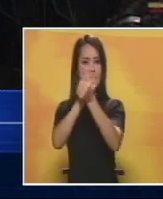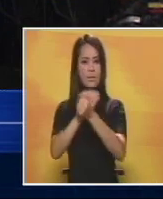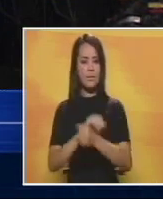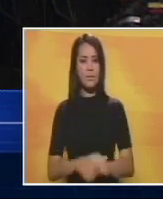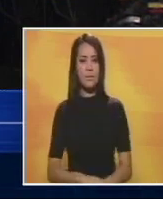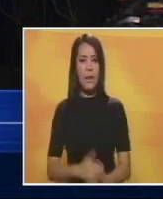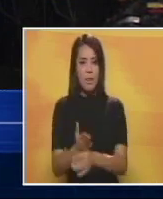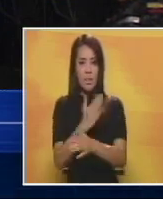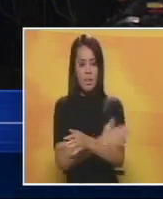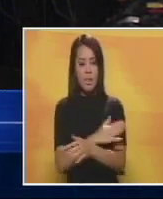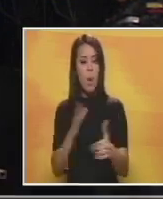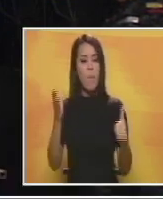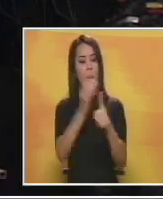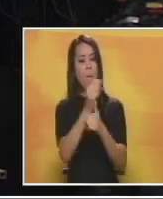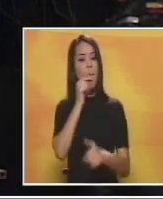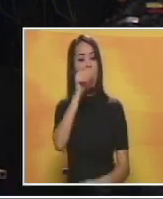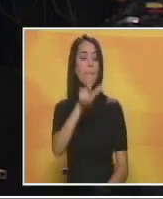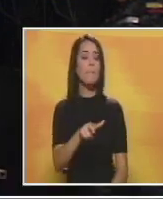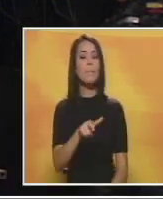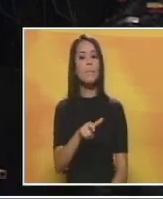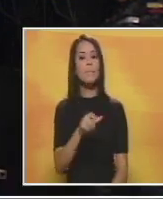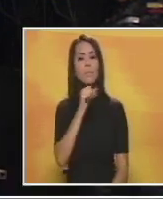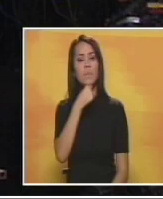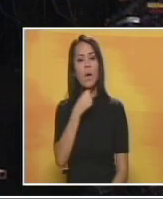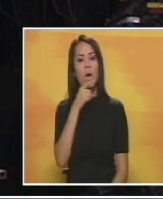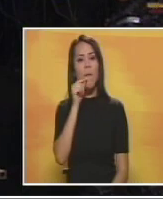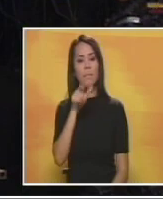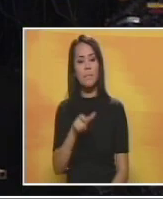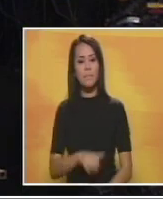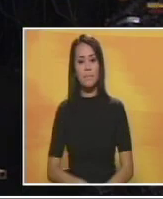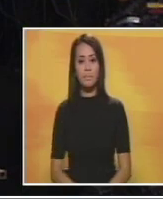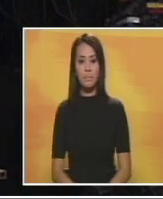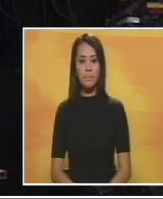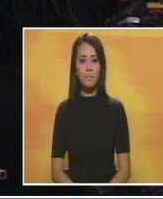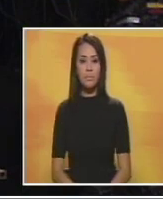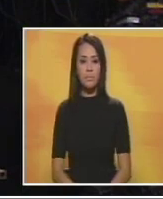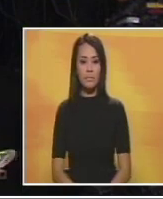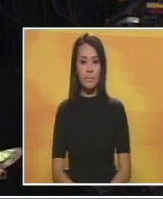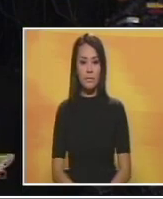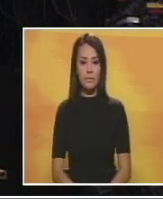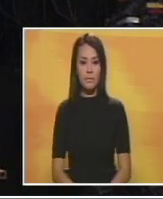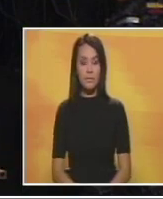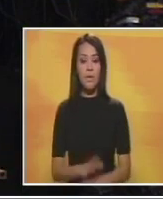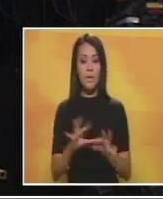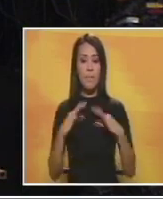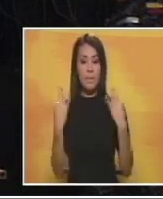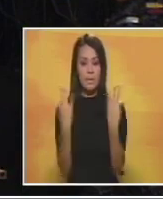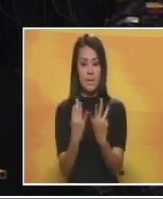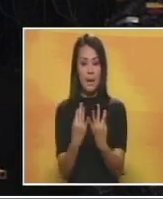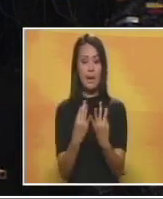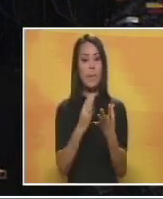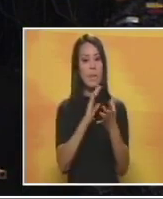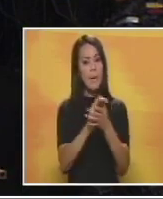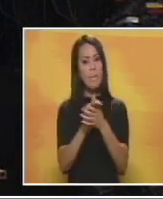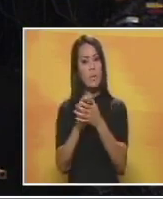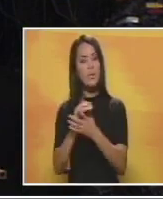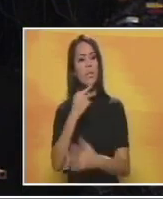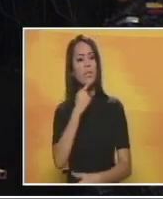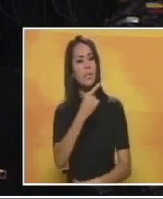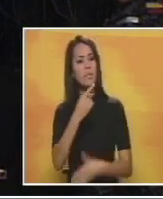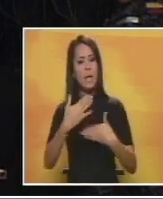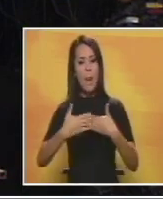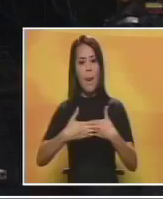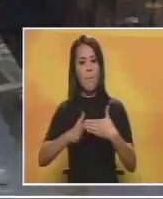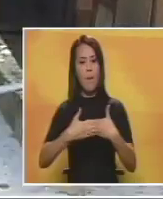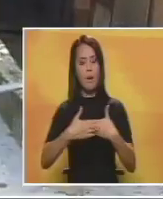fue encontrado el cuerpo del sexagenario Enrique Antonio Benavides. Los familiares y cercanos señalan que la puerta